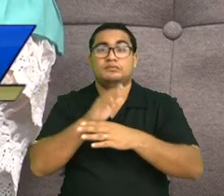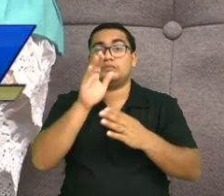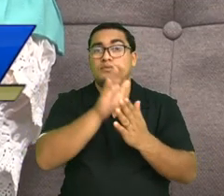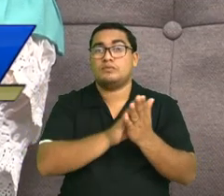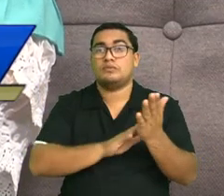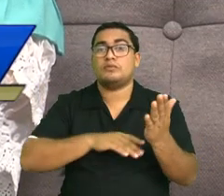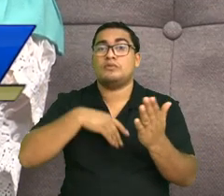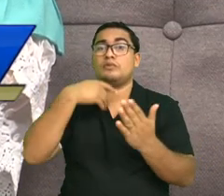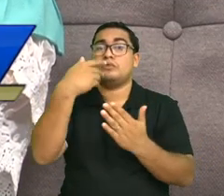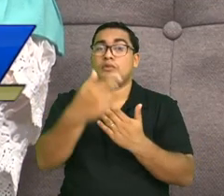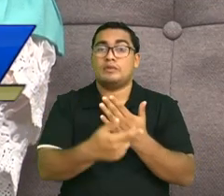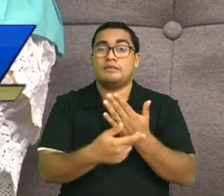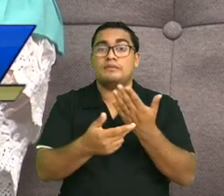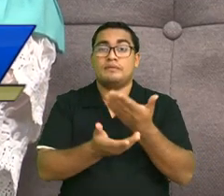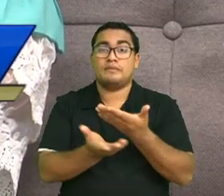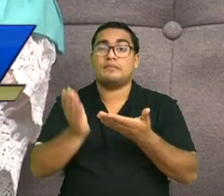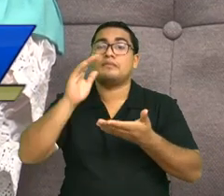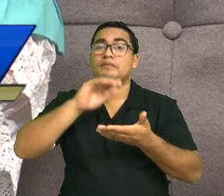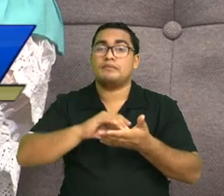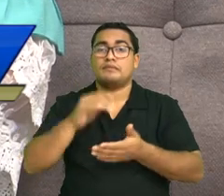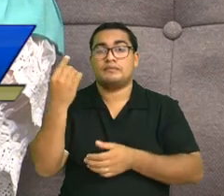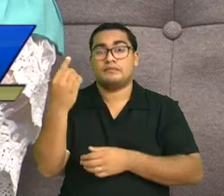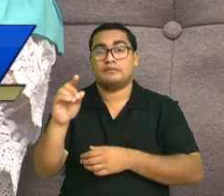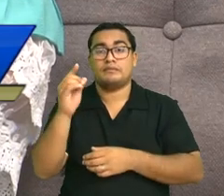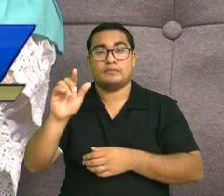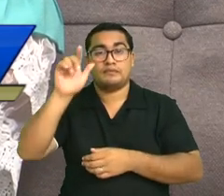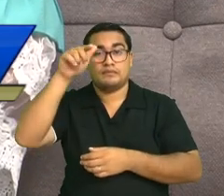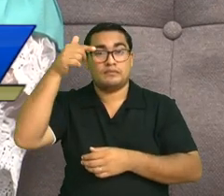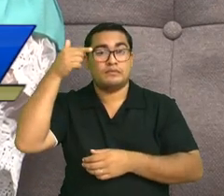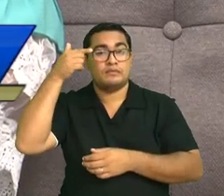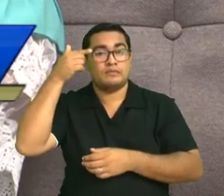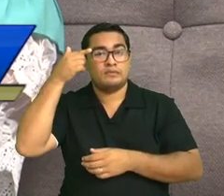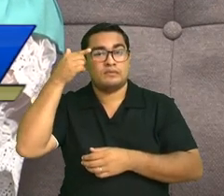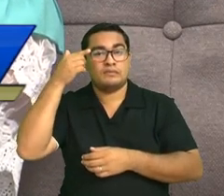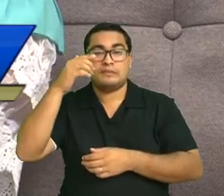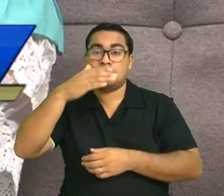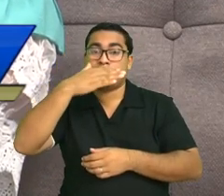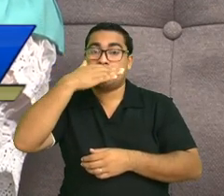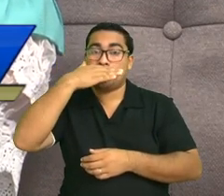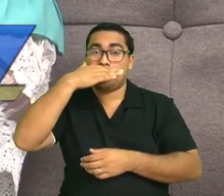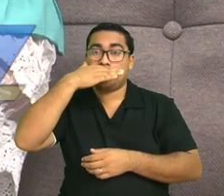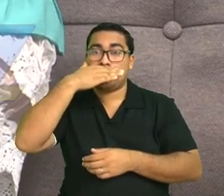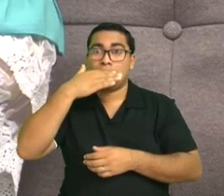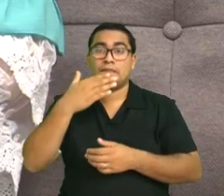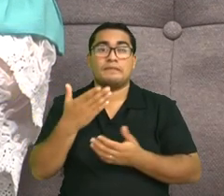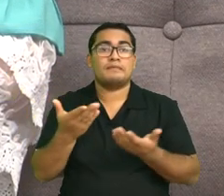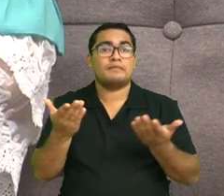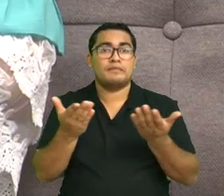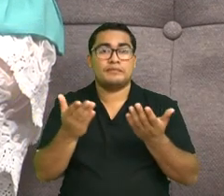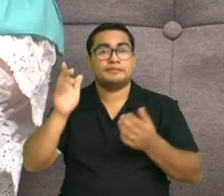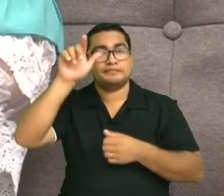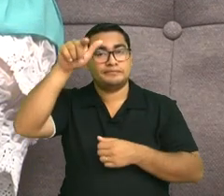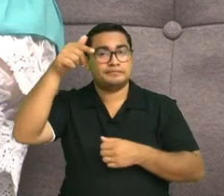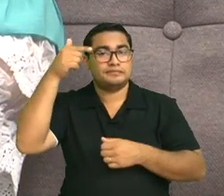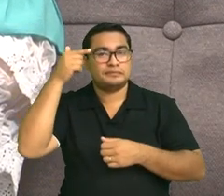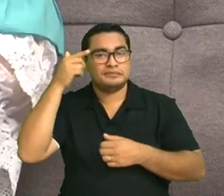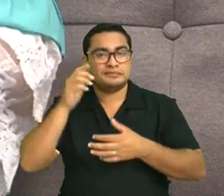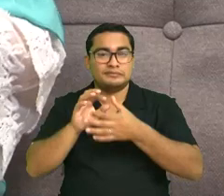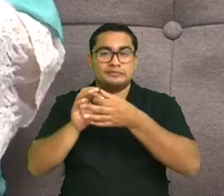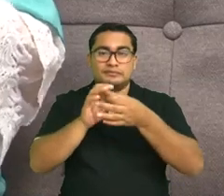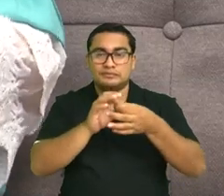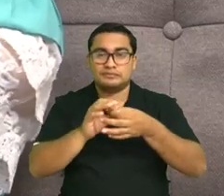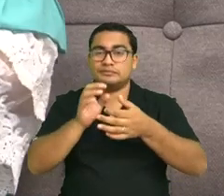de restitución de derechos que nuestro gobierno del Frente Sandinista, que nuestro gobierno de Reconciliación y Unidad